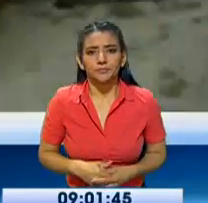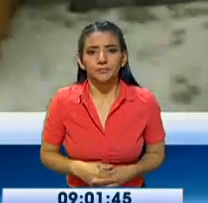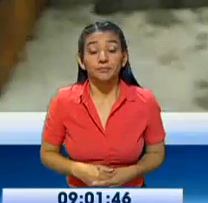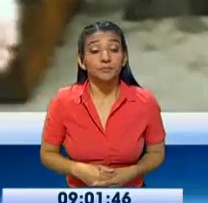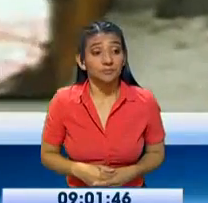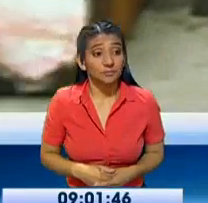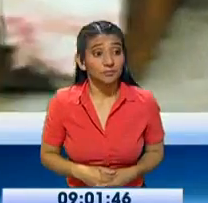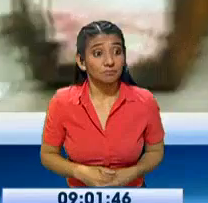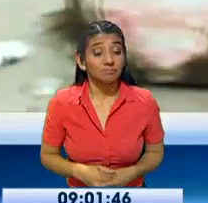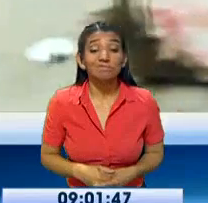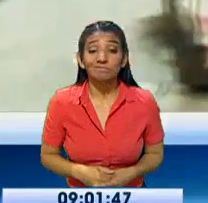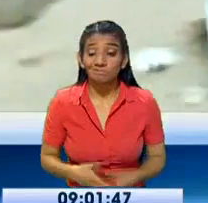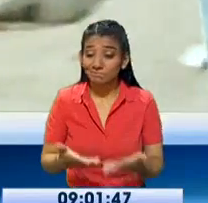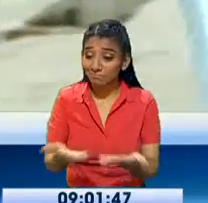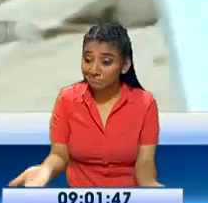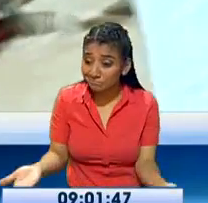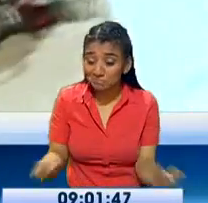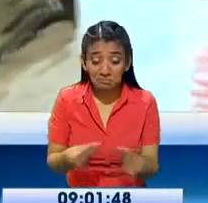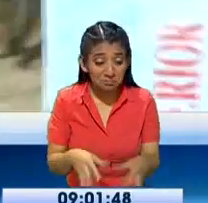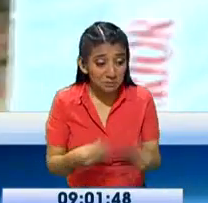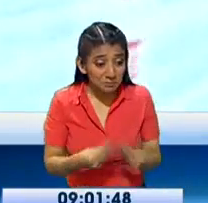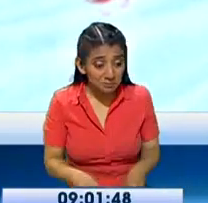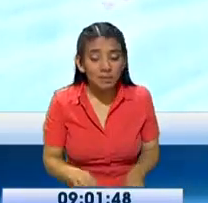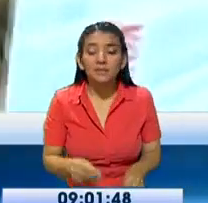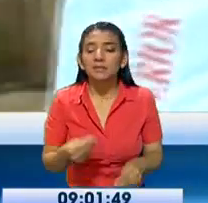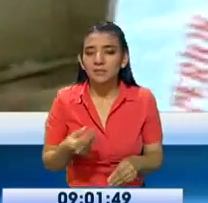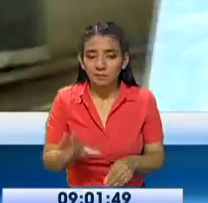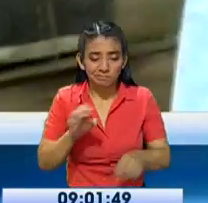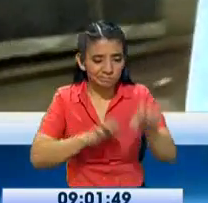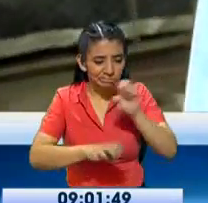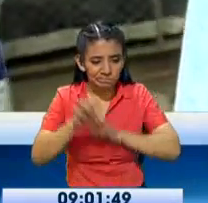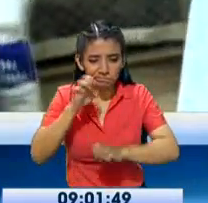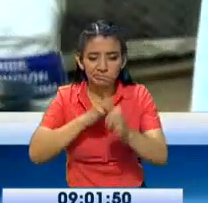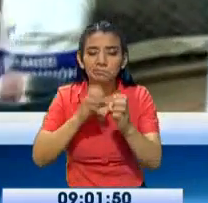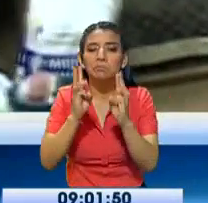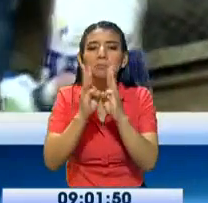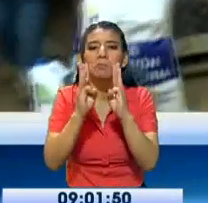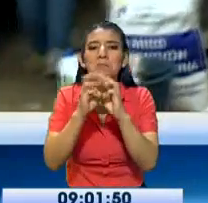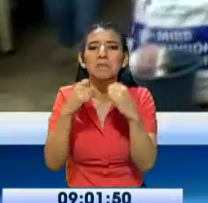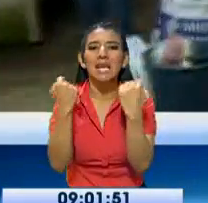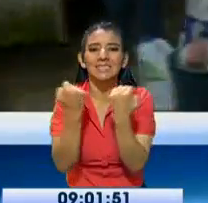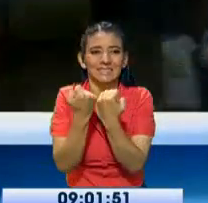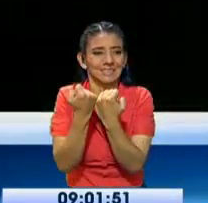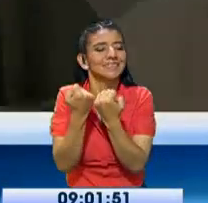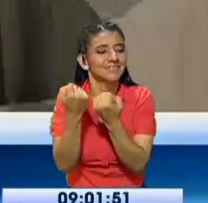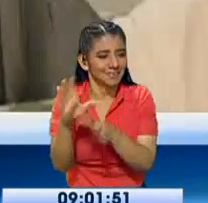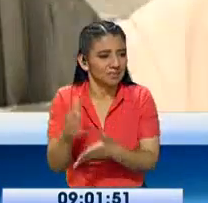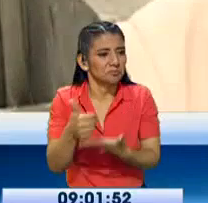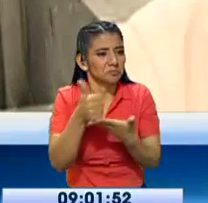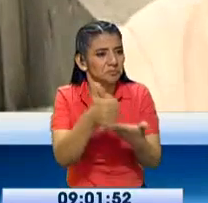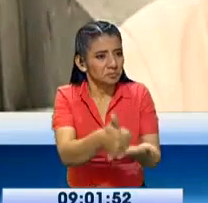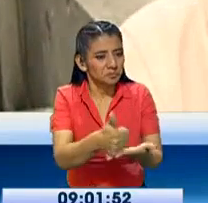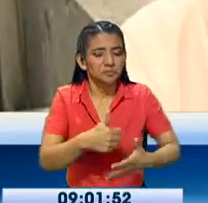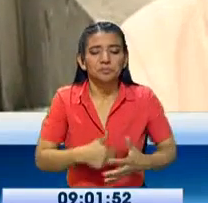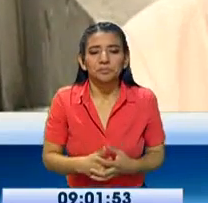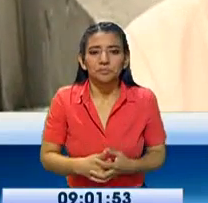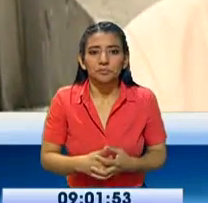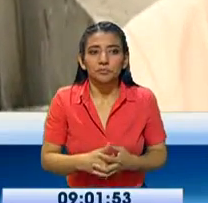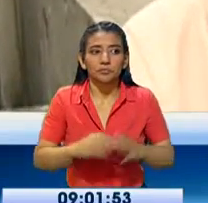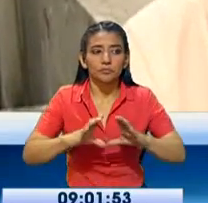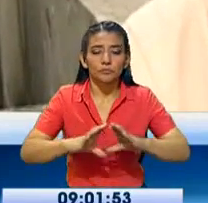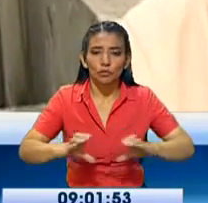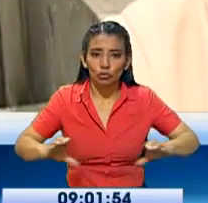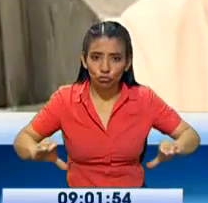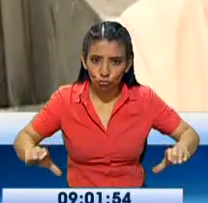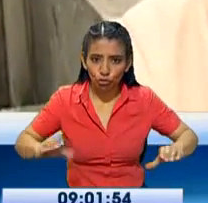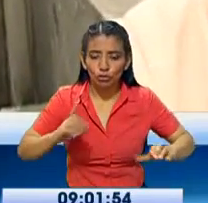Tras la evaluación de las pérdidas, el Ministerio de Inclusión Económica y Social, MIES, entregó la ayuda. Kit de dormir, que consiste en